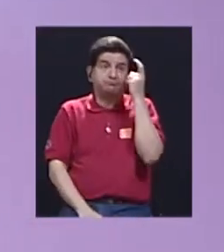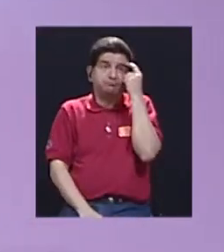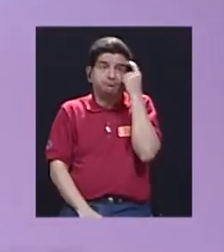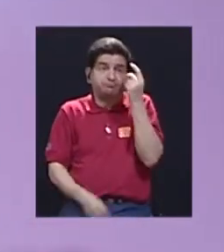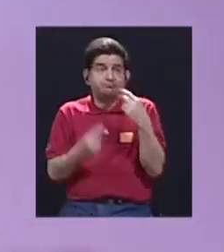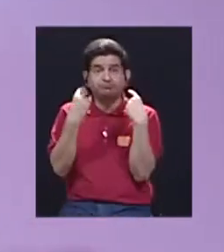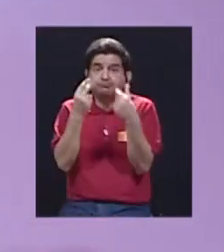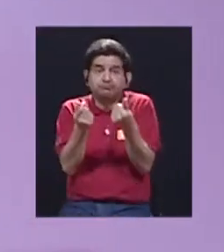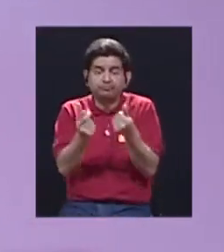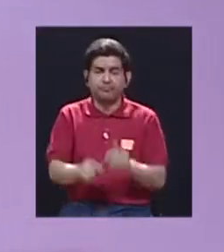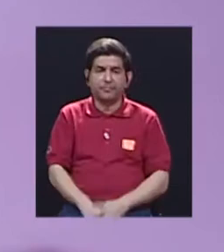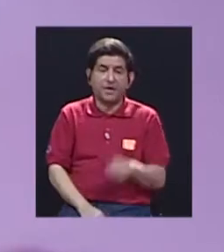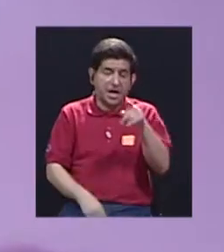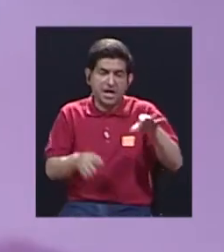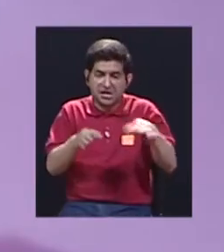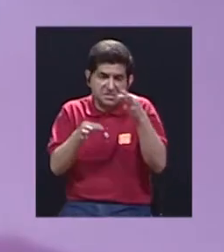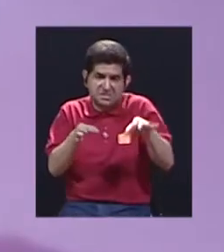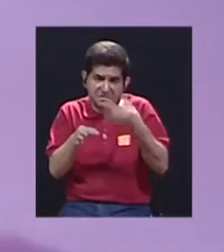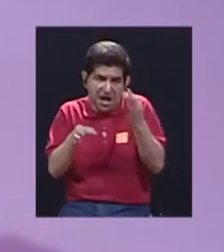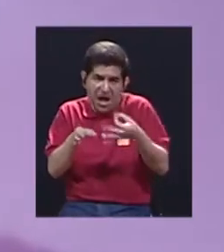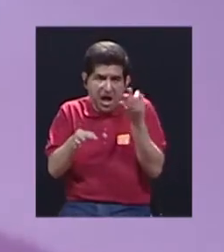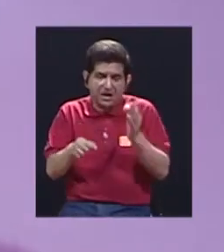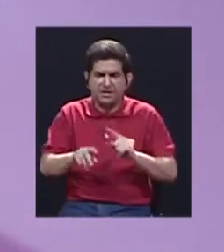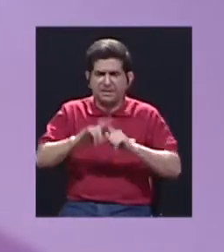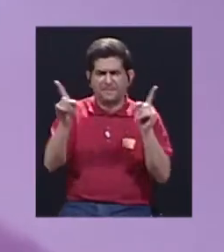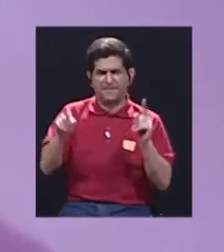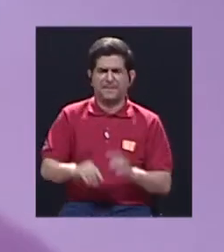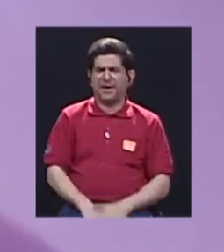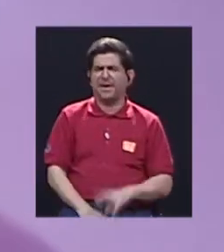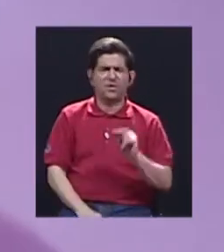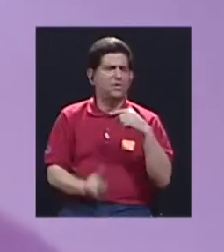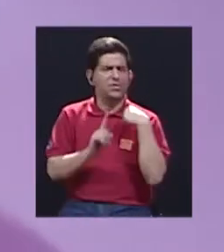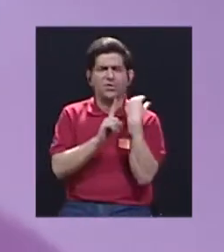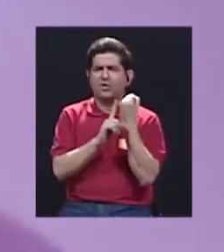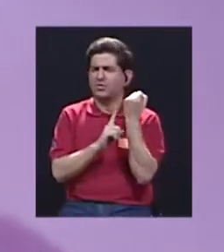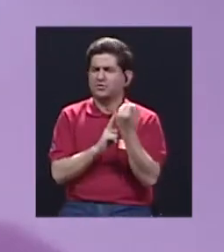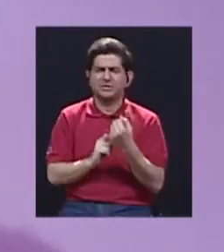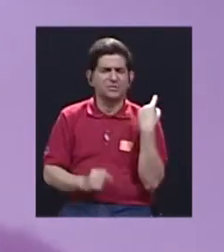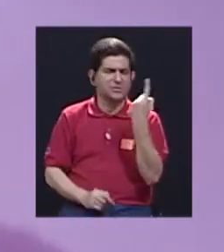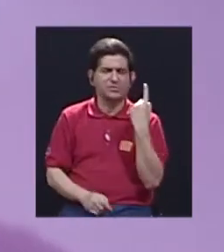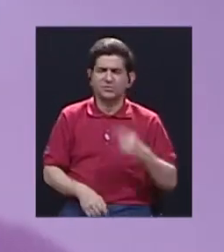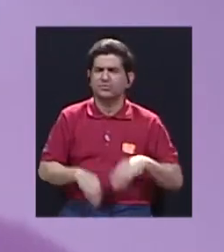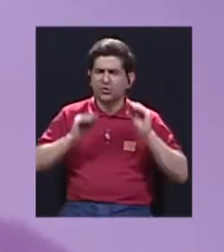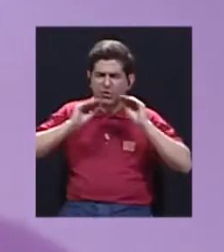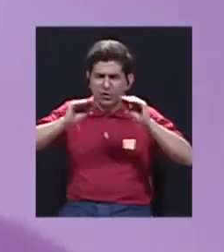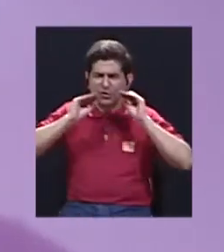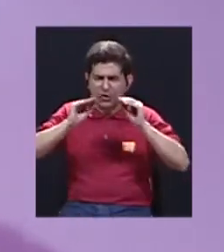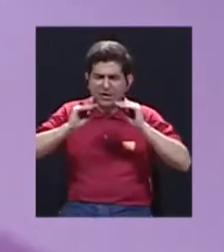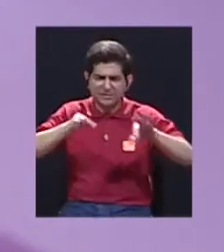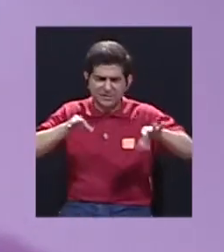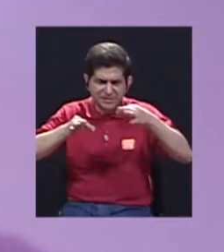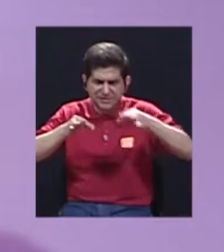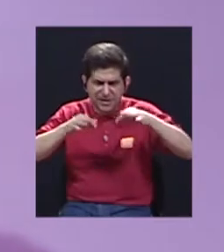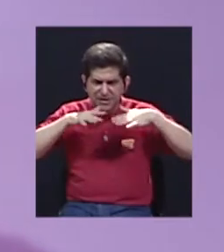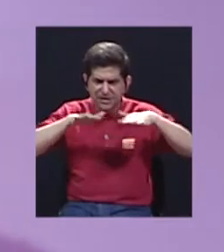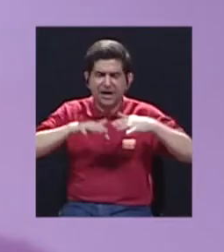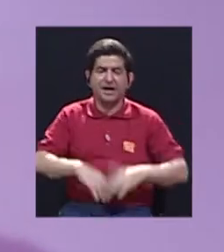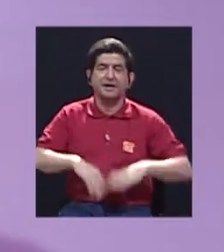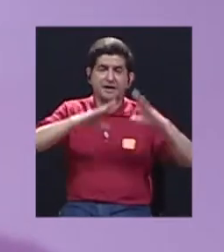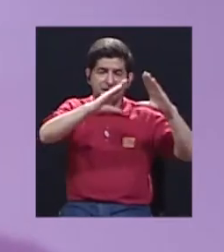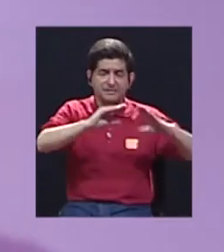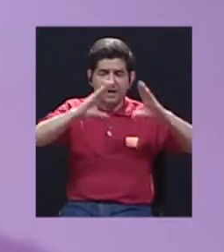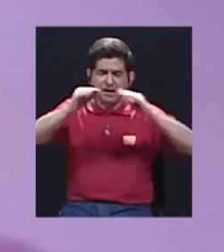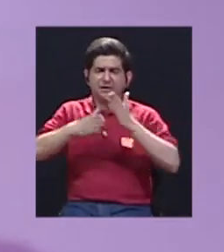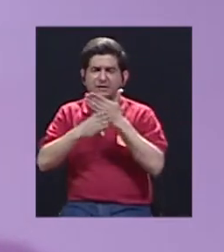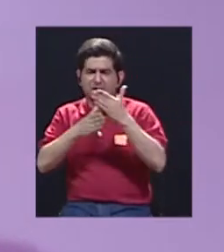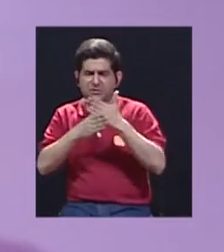así rápido, pongámoslas a tejer. Pero no fue cosa de solo enseñarles a tejer. A través de las tardes que empecé